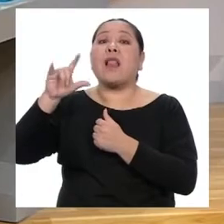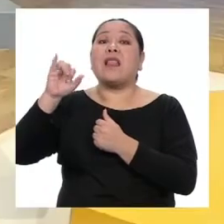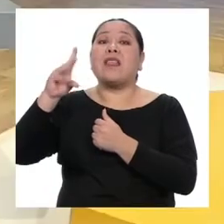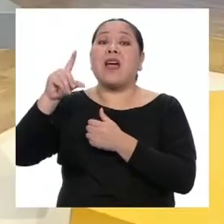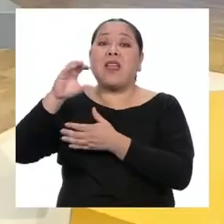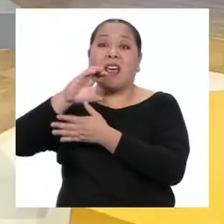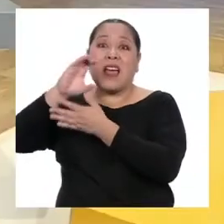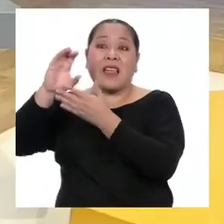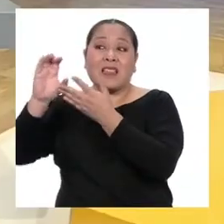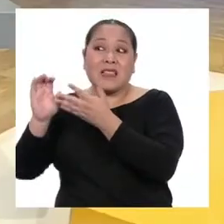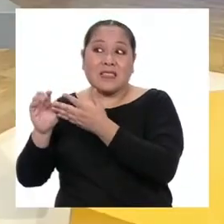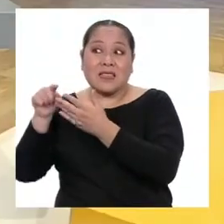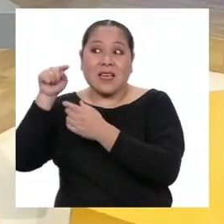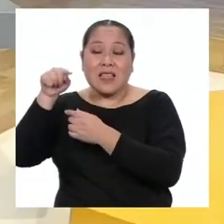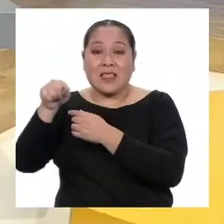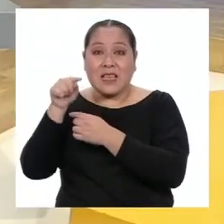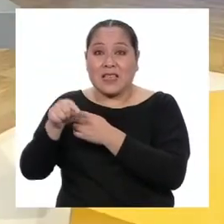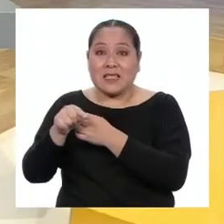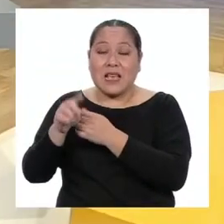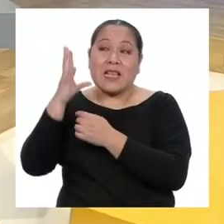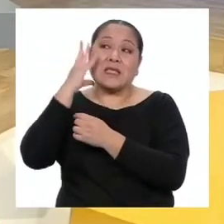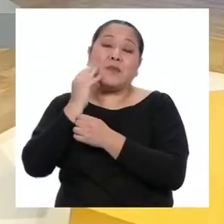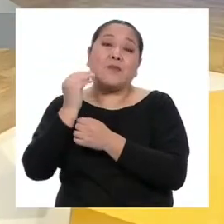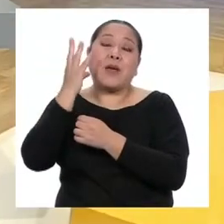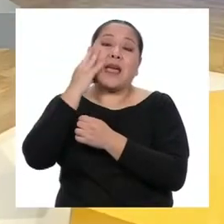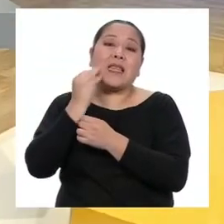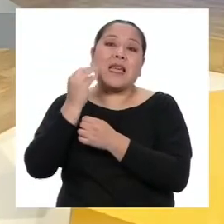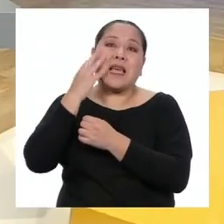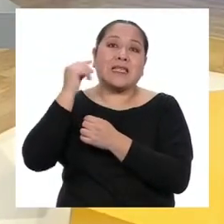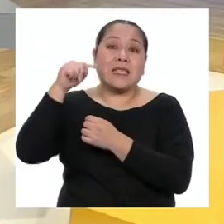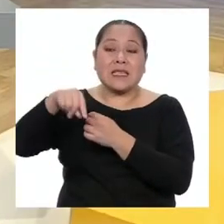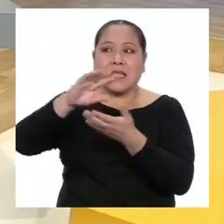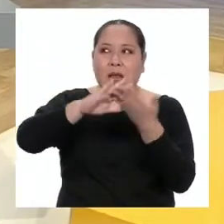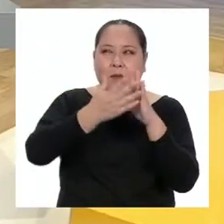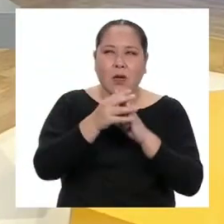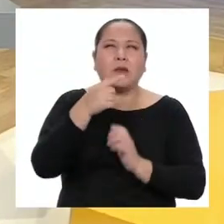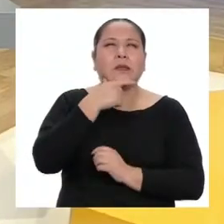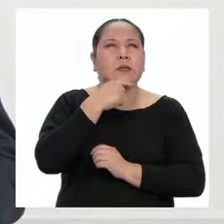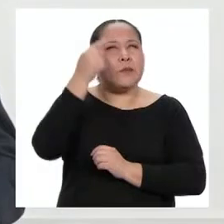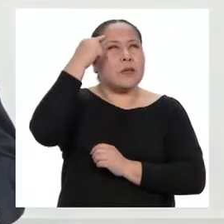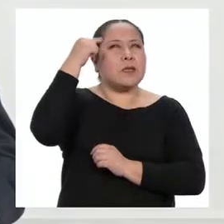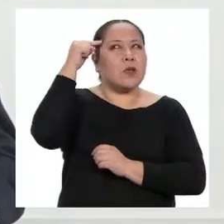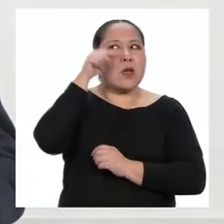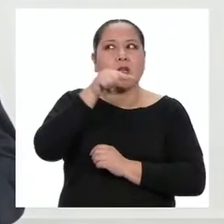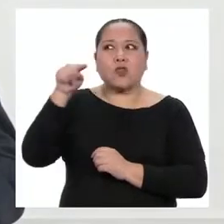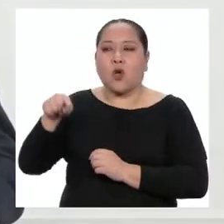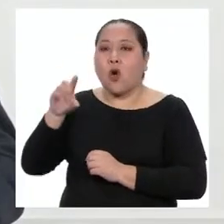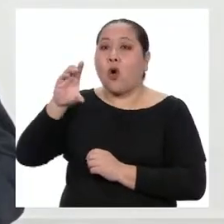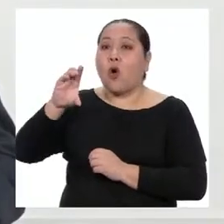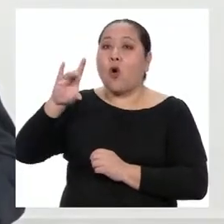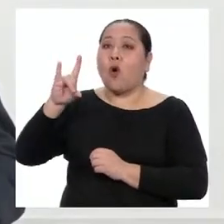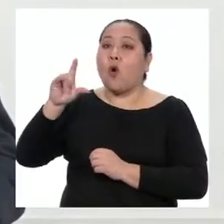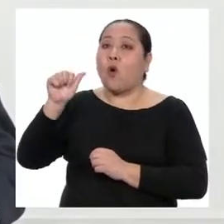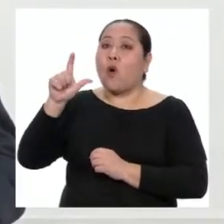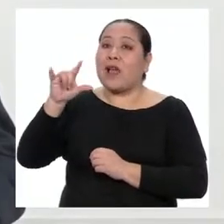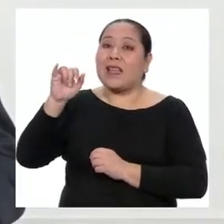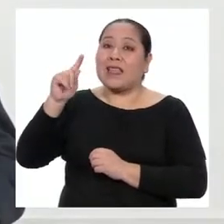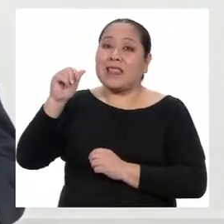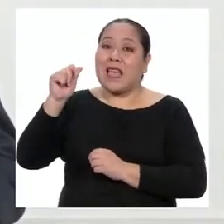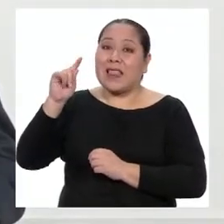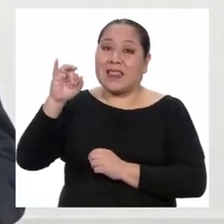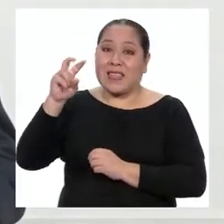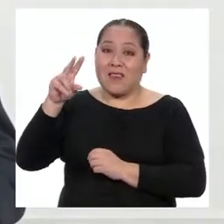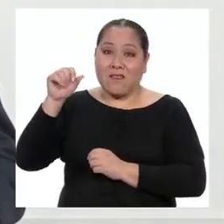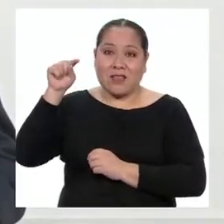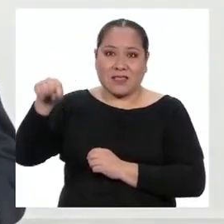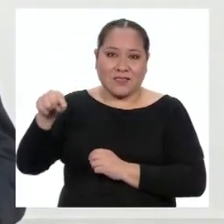población. Así que creo que se trata de variables cualitativas, profesora. Entonces, nuestro último